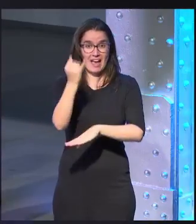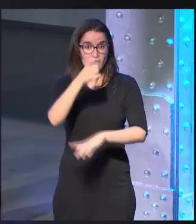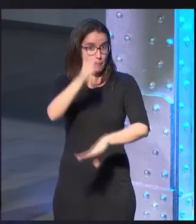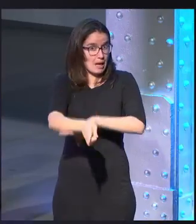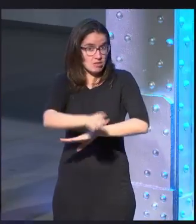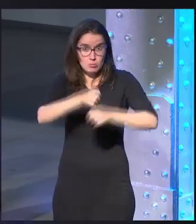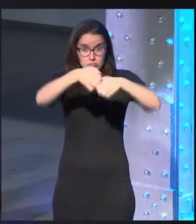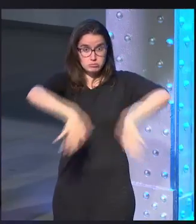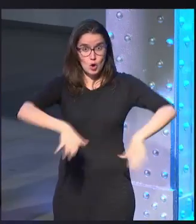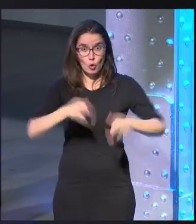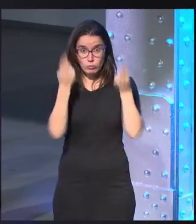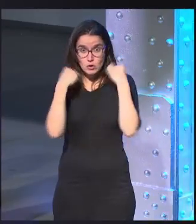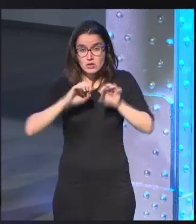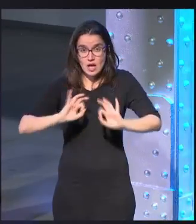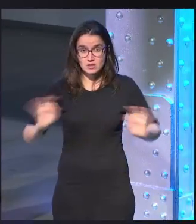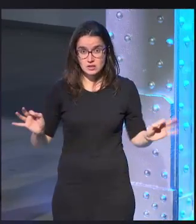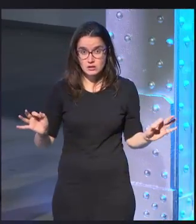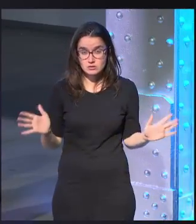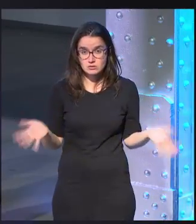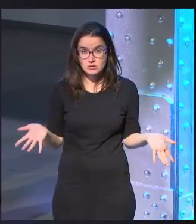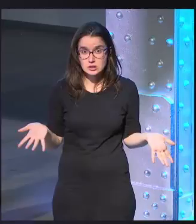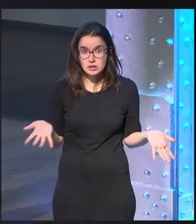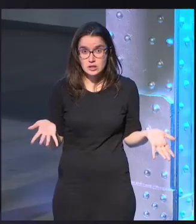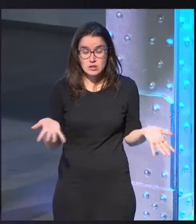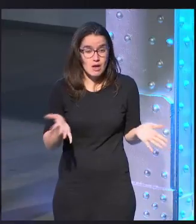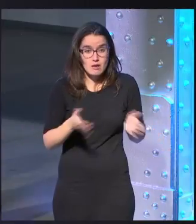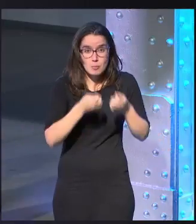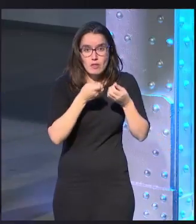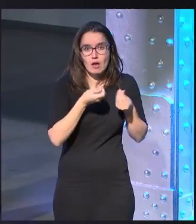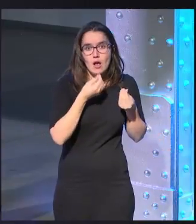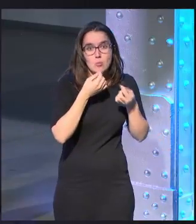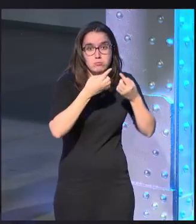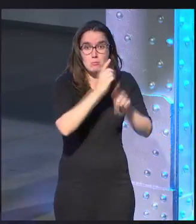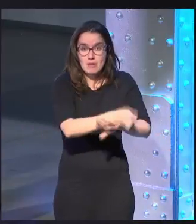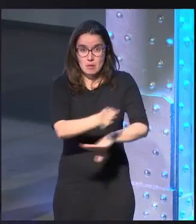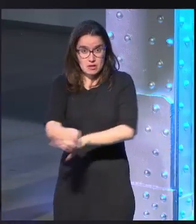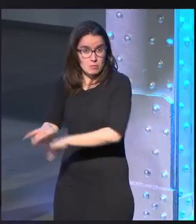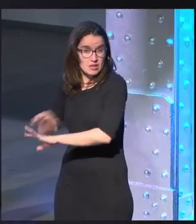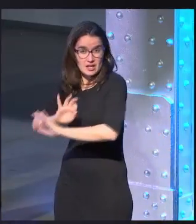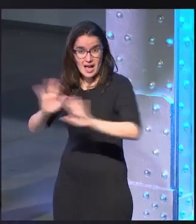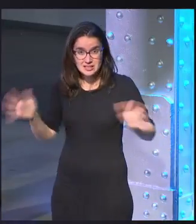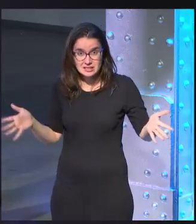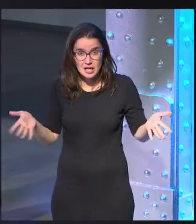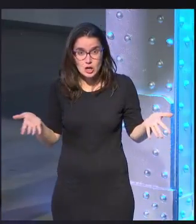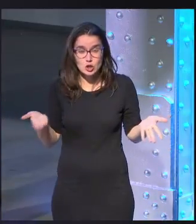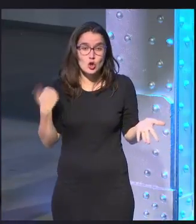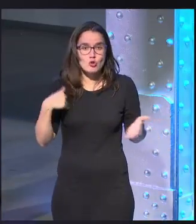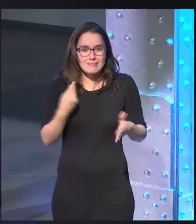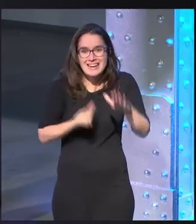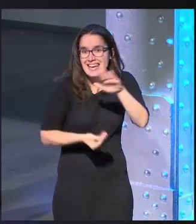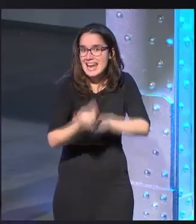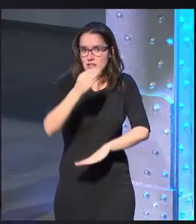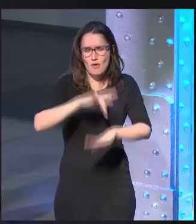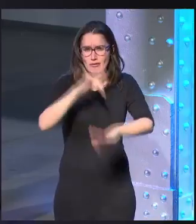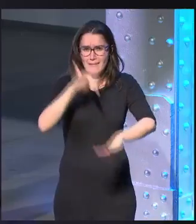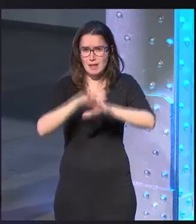dependientes, interdependientes, y delegar es la máxima aspiración de colaboración. Son nativos digitales, esto es